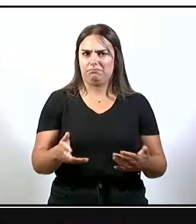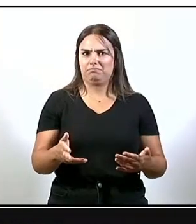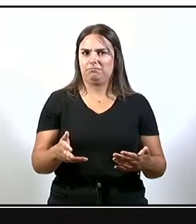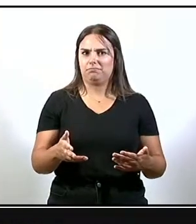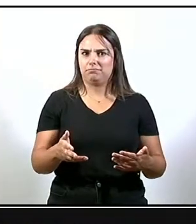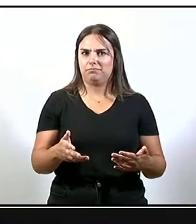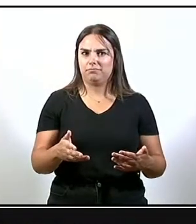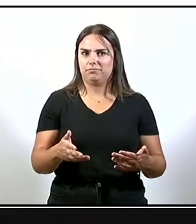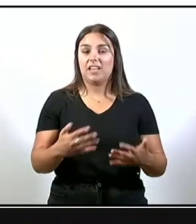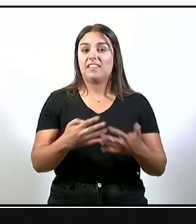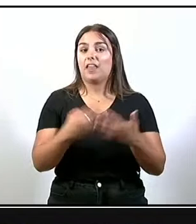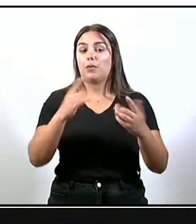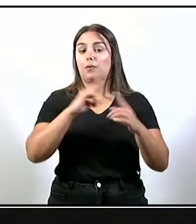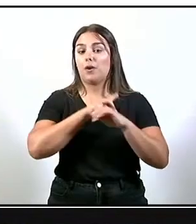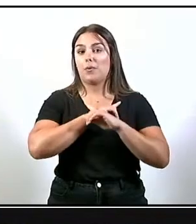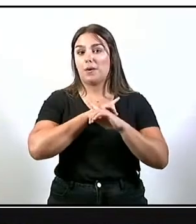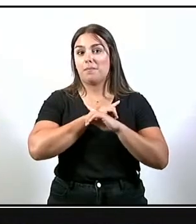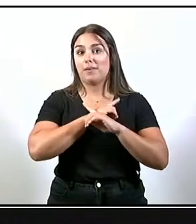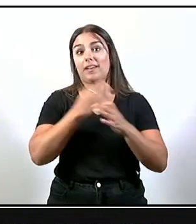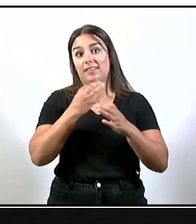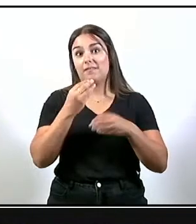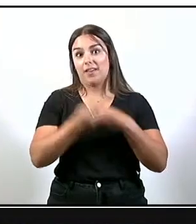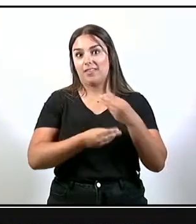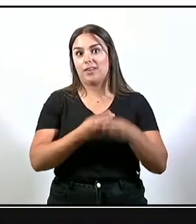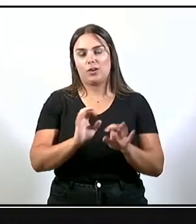Aunque sean el 19 de noviembre, que es cuando tendrían que ser.